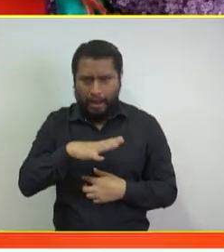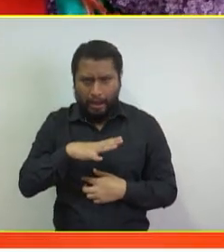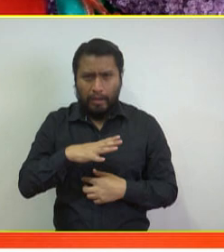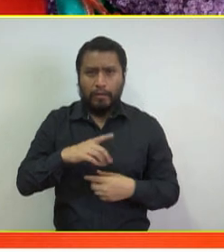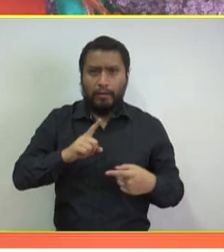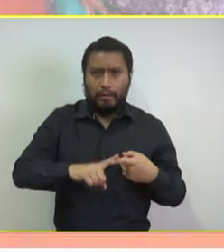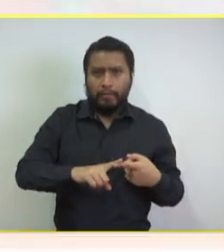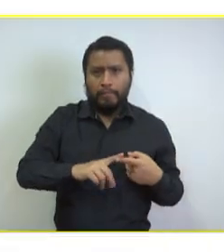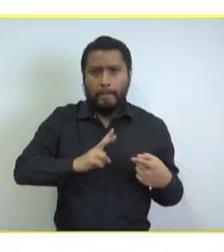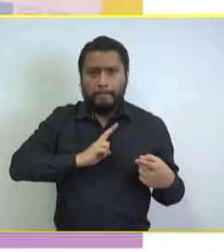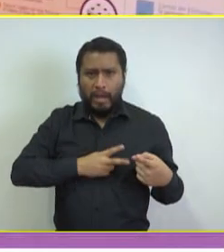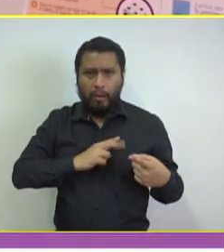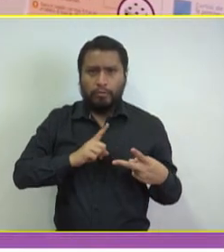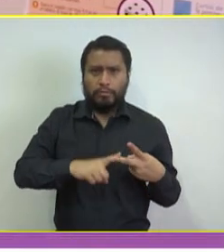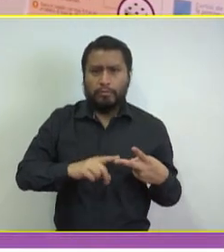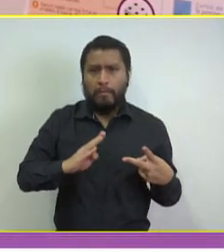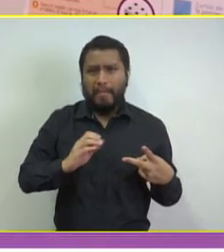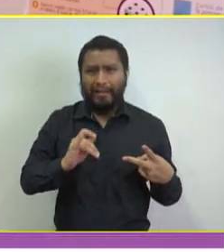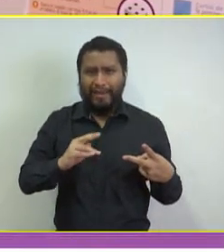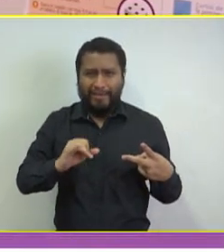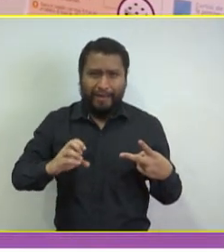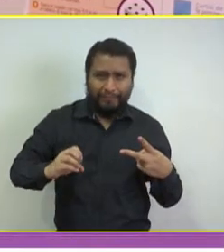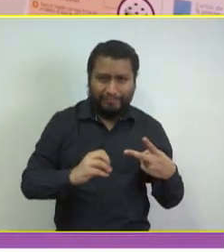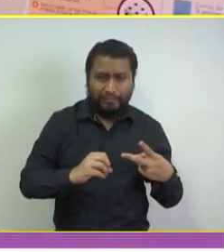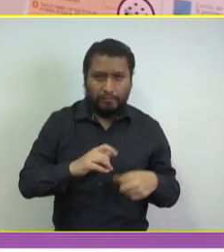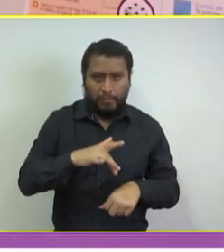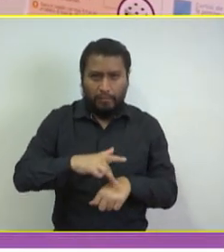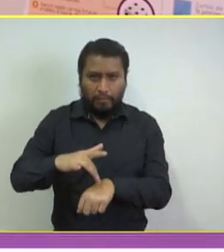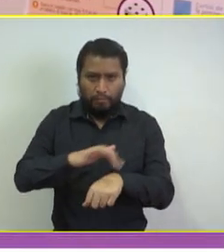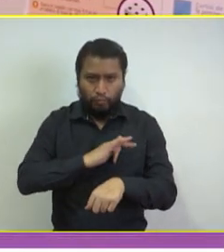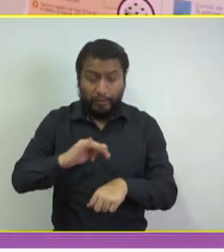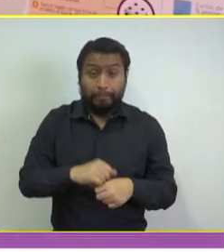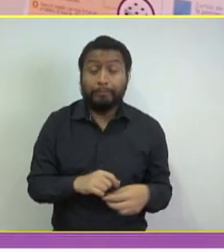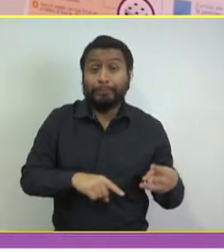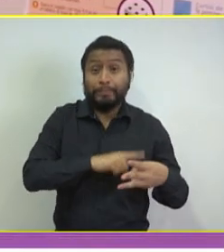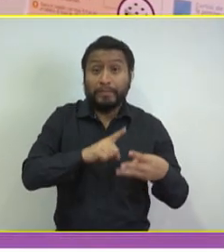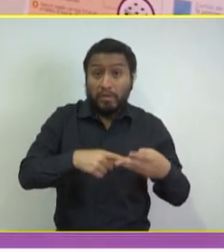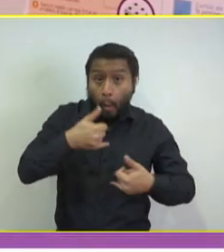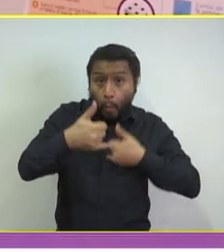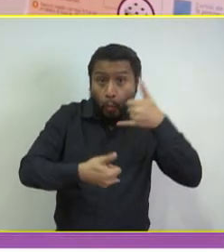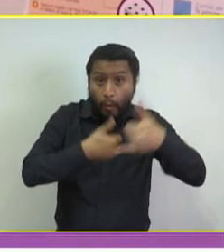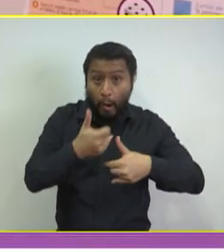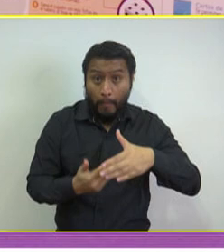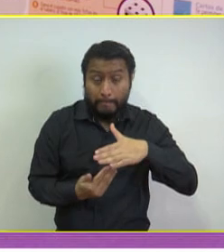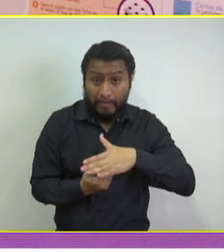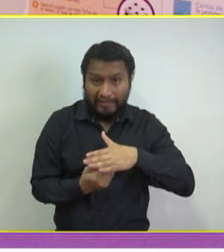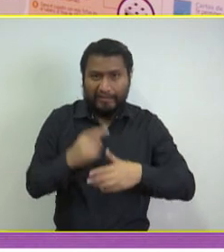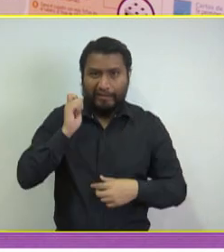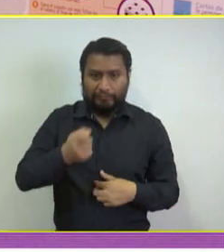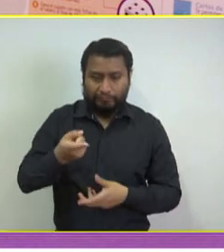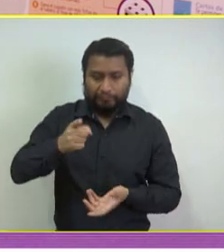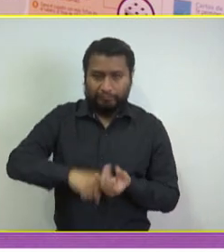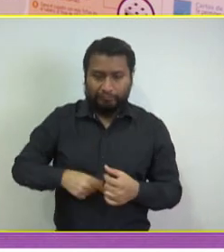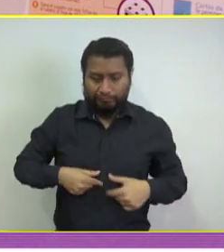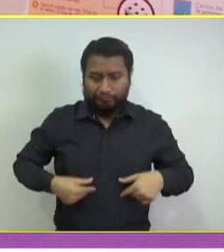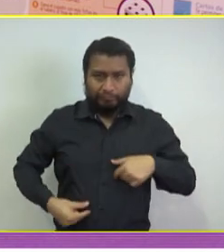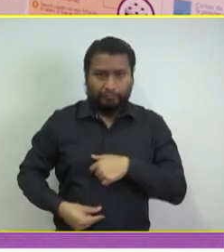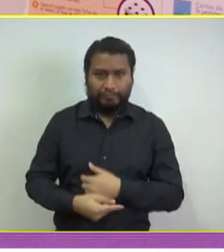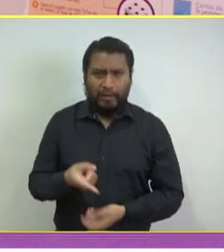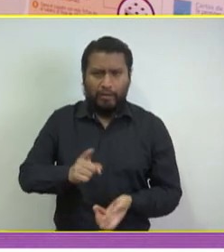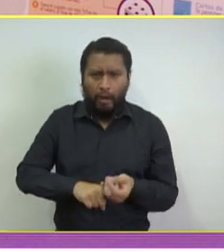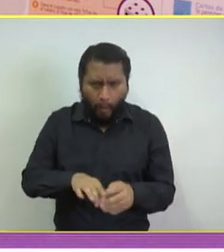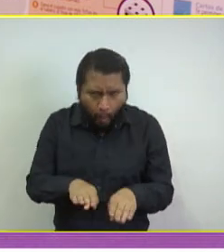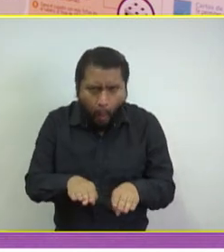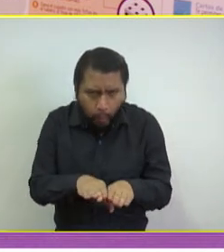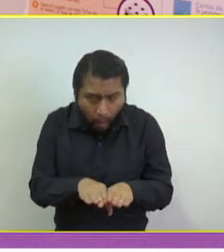bacterias. Un juego de mesa, que indica los órganos que componen el sistema digestivo. Además de exponer